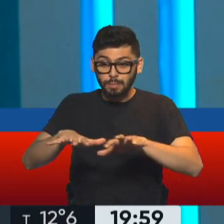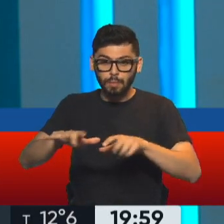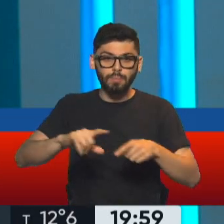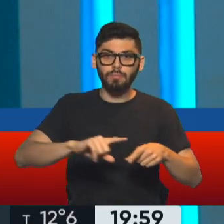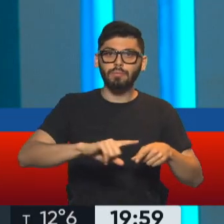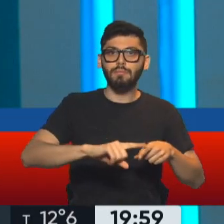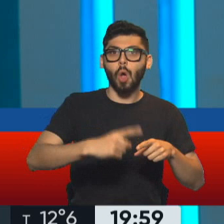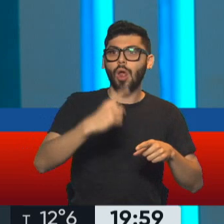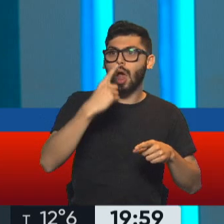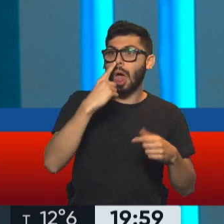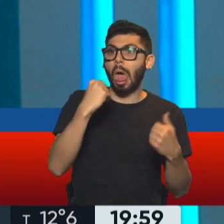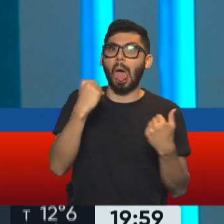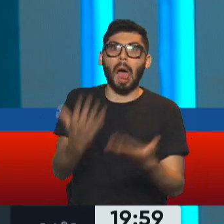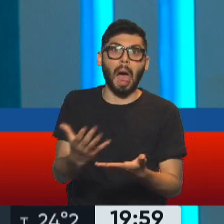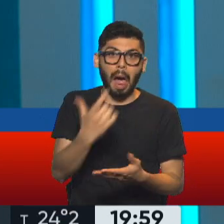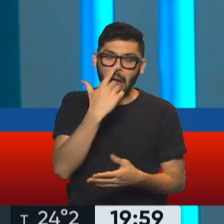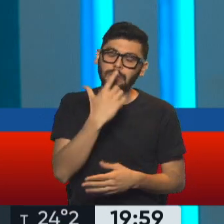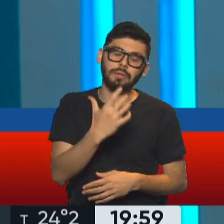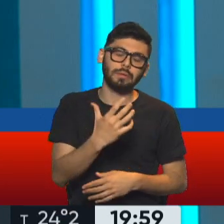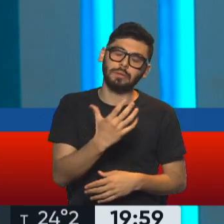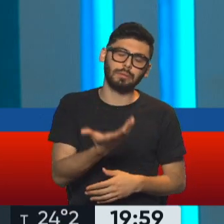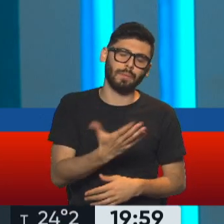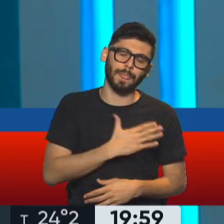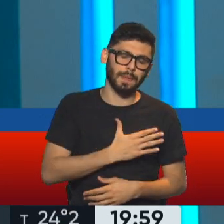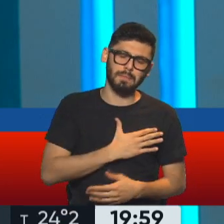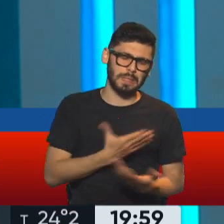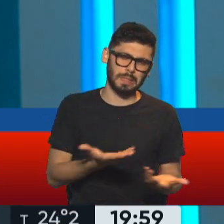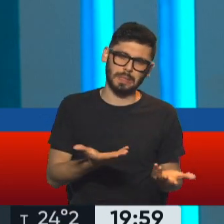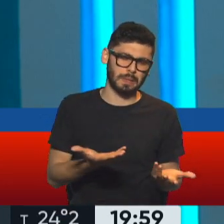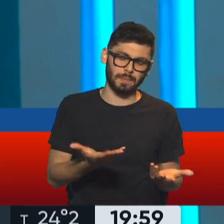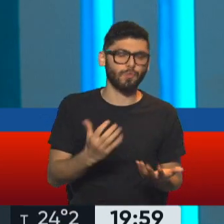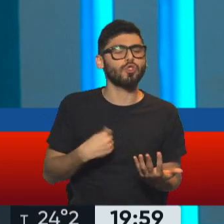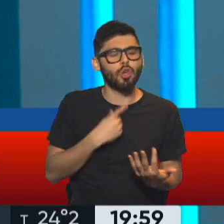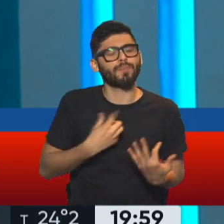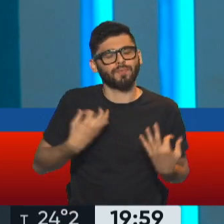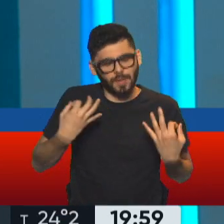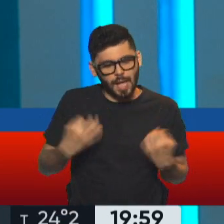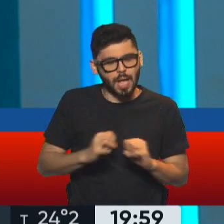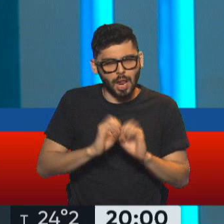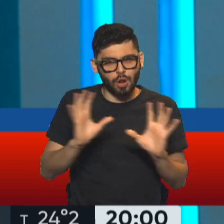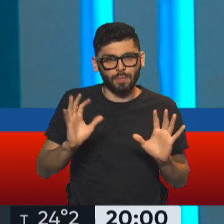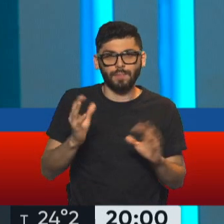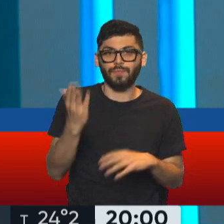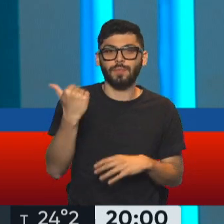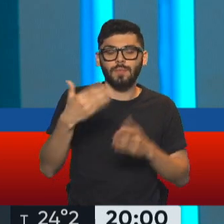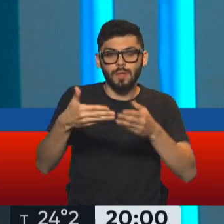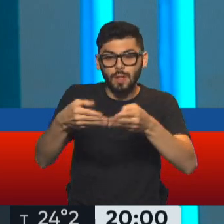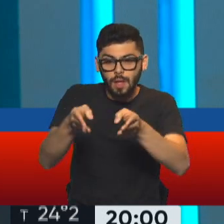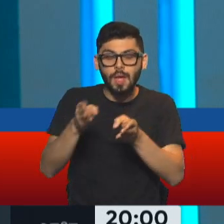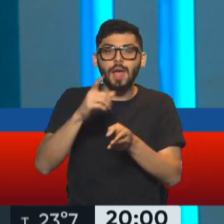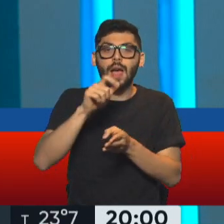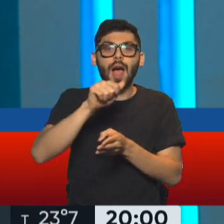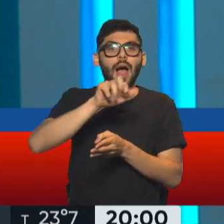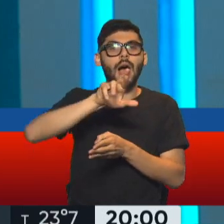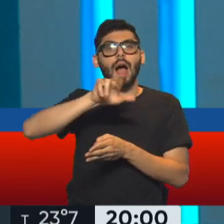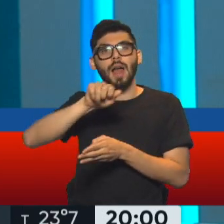es siempre lamentable. Mira, y quiero ser justo en ese sentido. Cuando fue lo del Ara San Juan, yo también